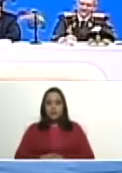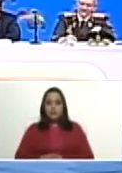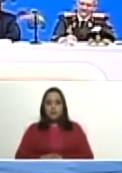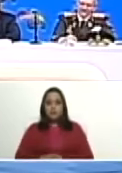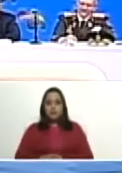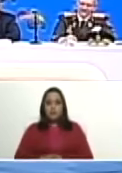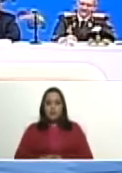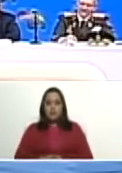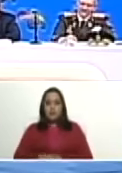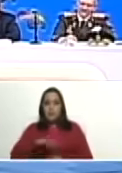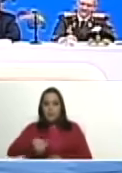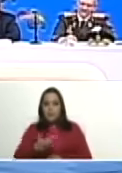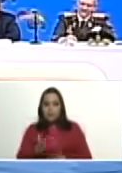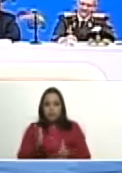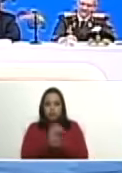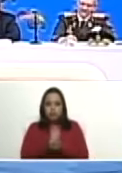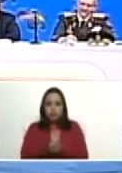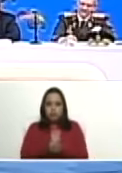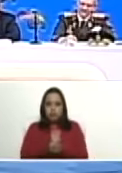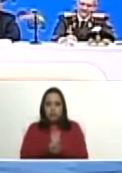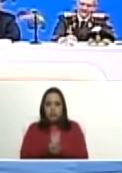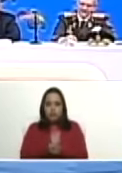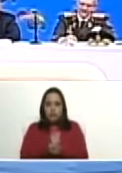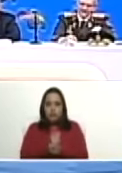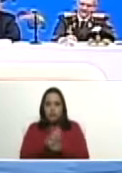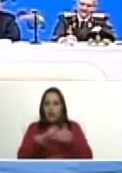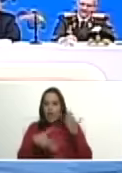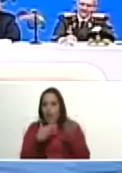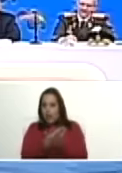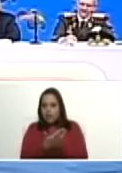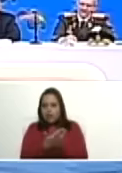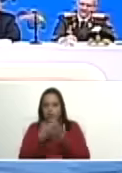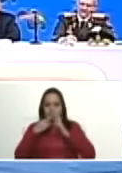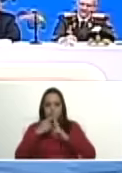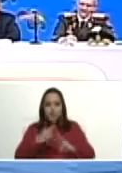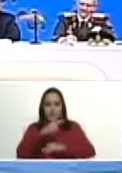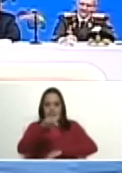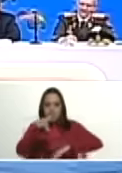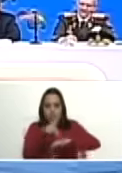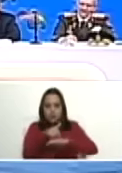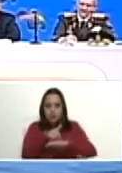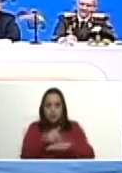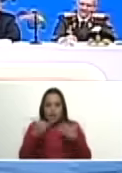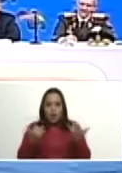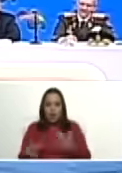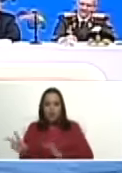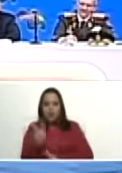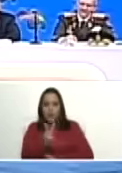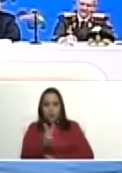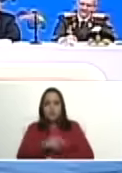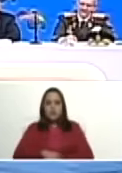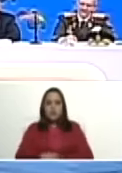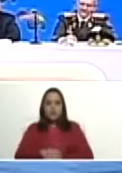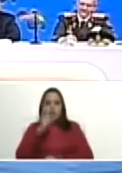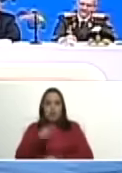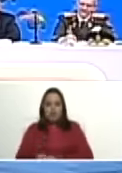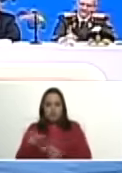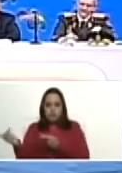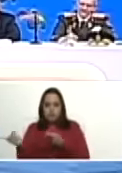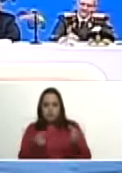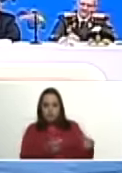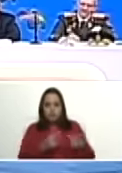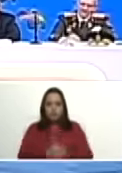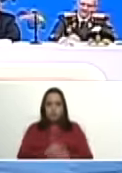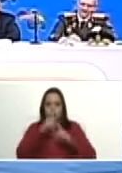para llevarnos a la reacción nacional que ha tenido Venezuela y a la convocatoria